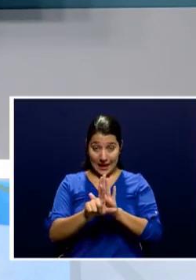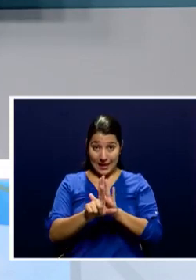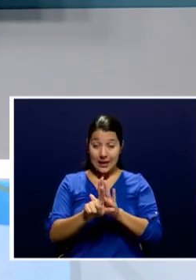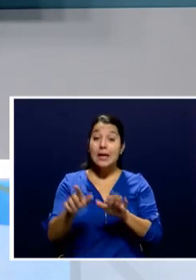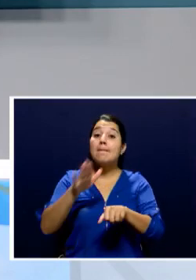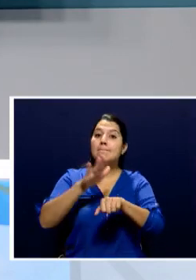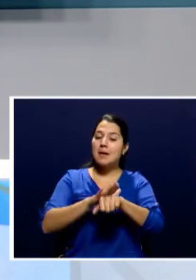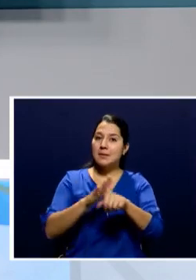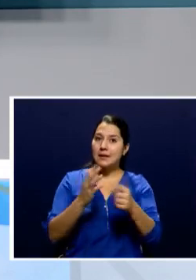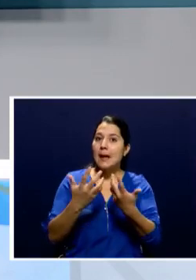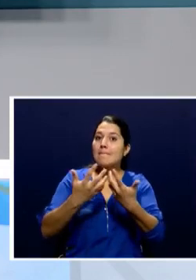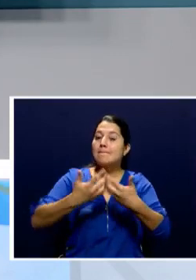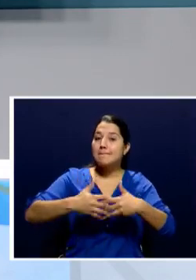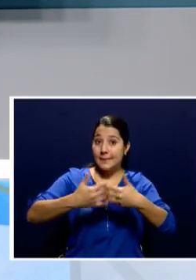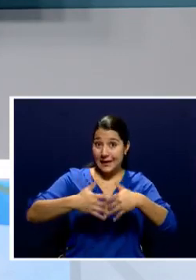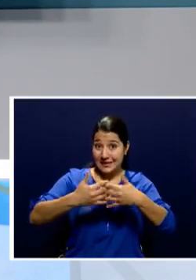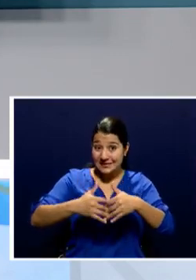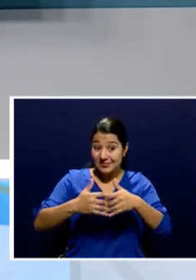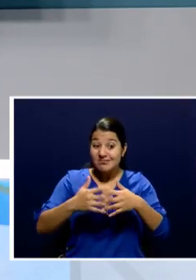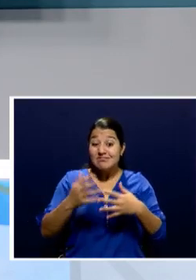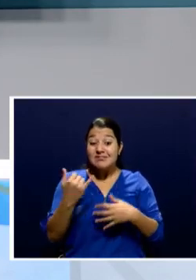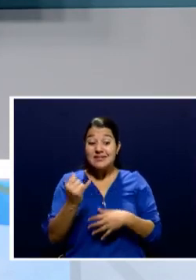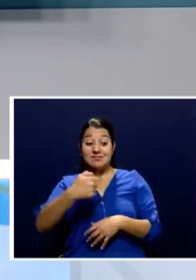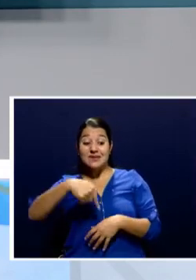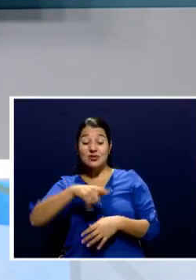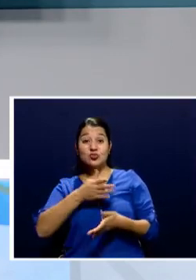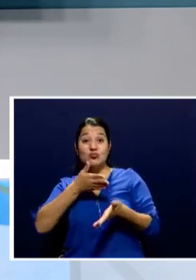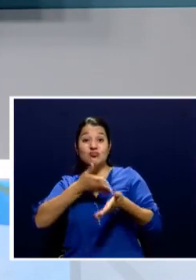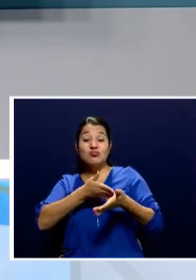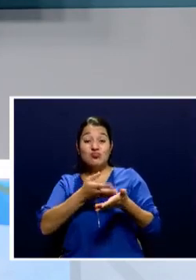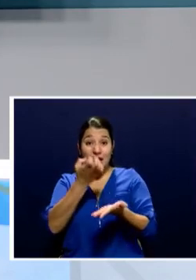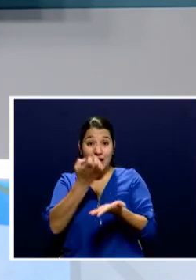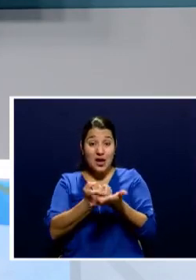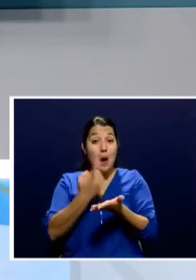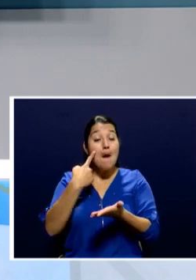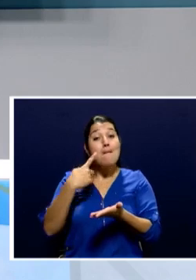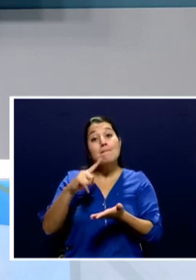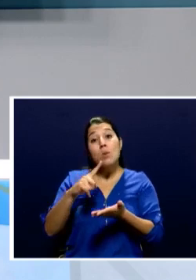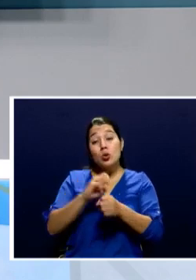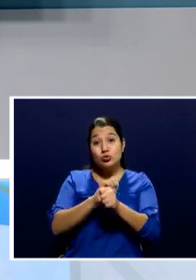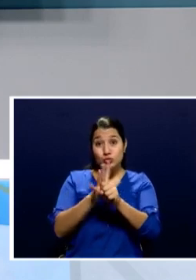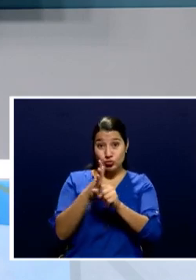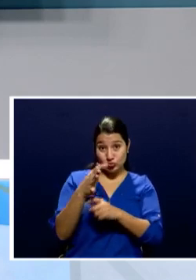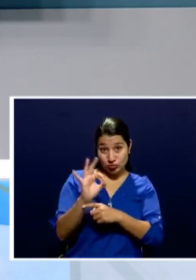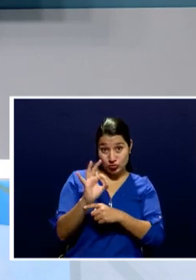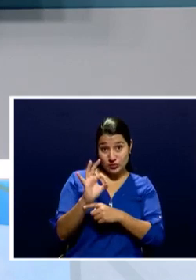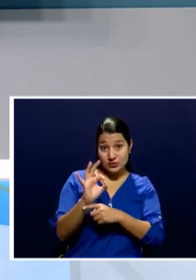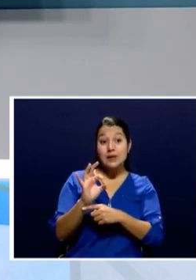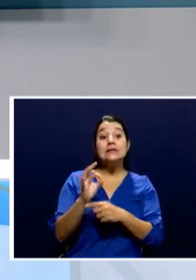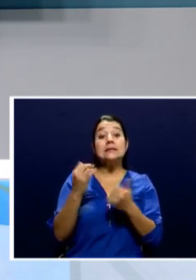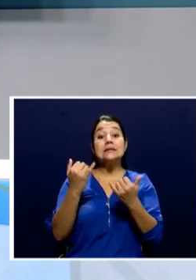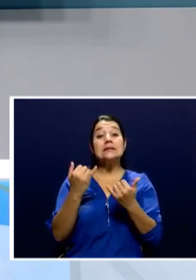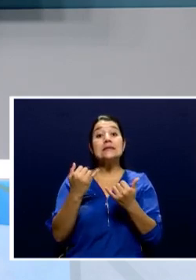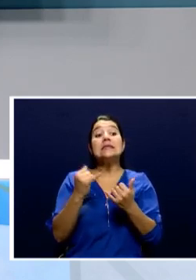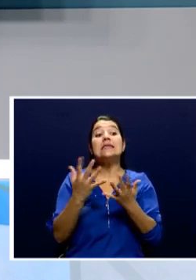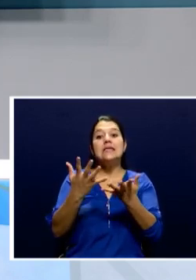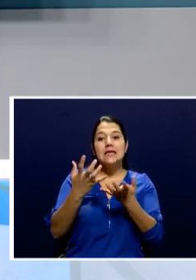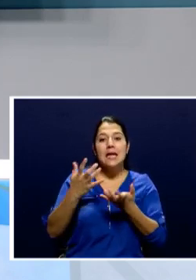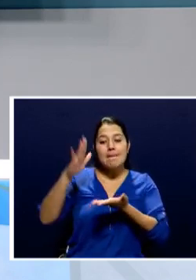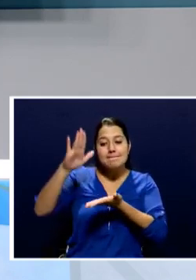cuyos ingresos se vieron afectados por la pandemia reducir las jornadas laborales. Y las operadoras